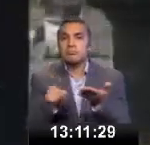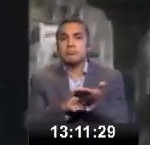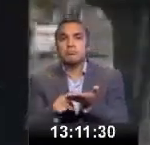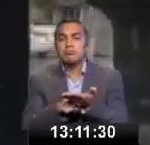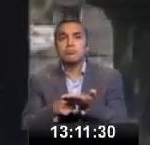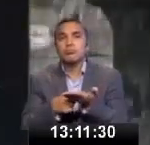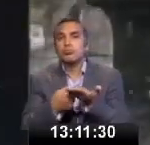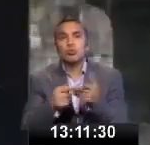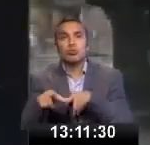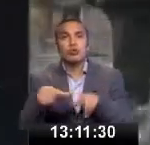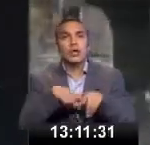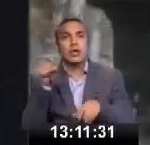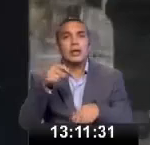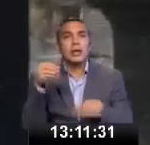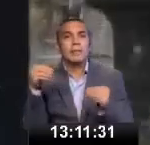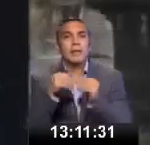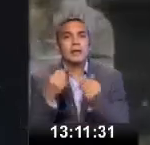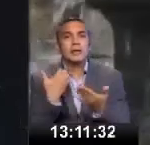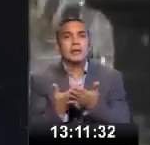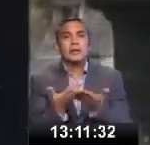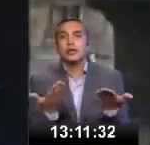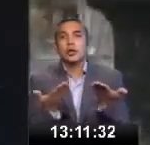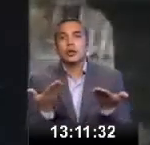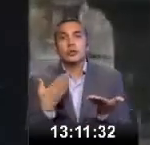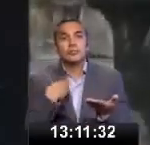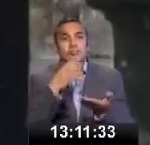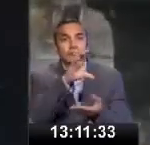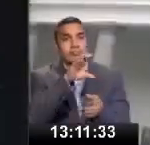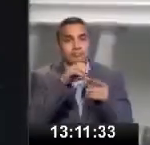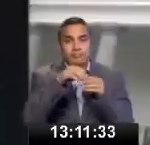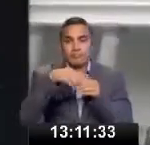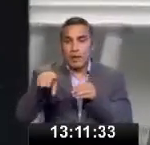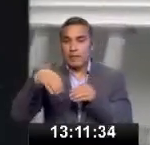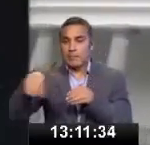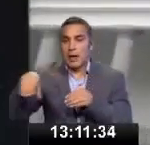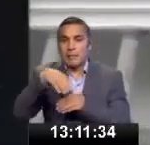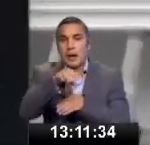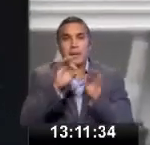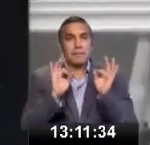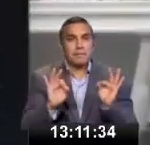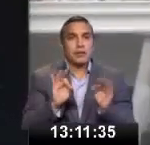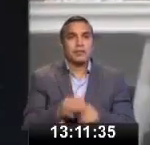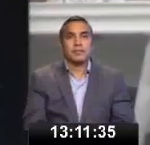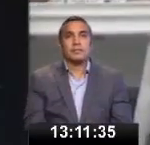definir qué sectores requieren con mayor urgencia que se destinen recursos económicos